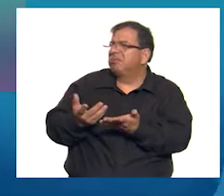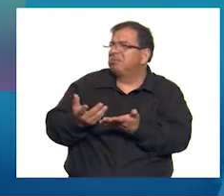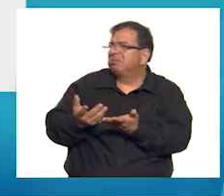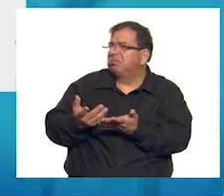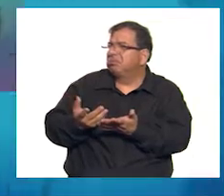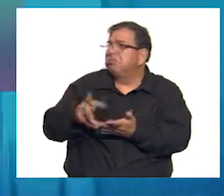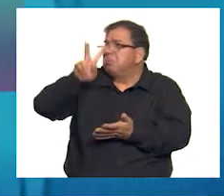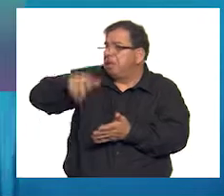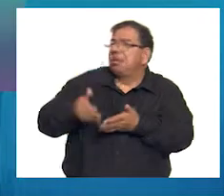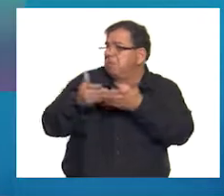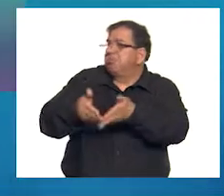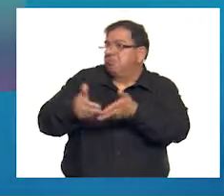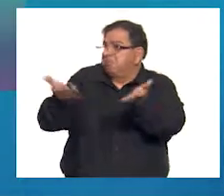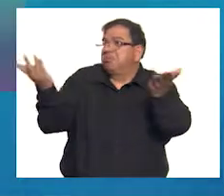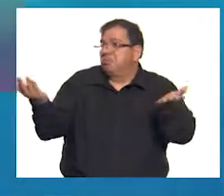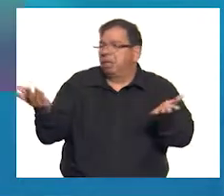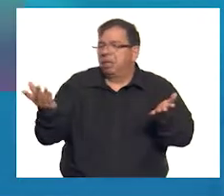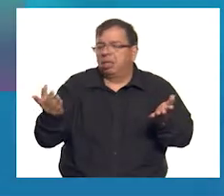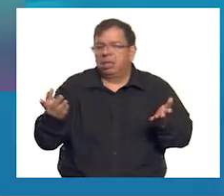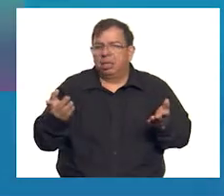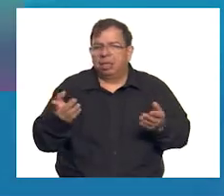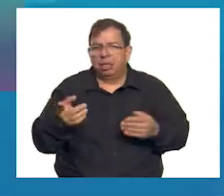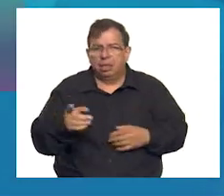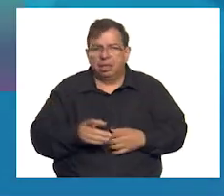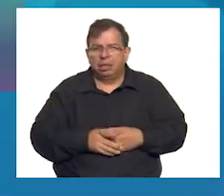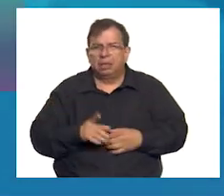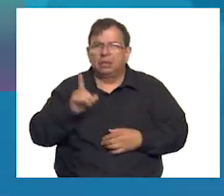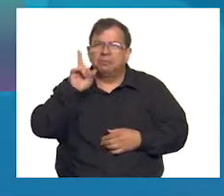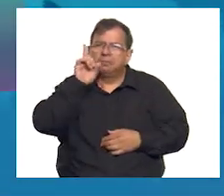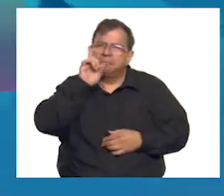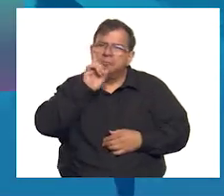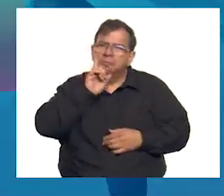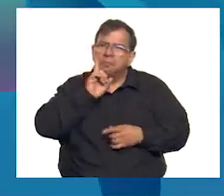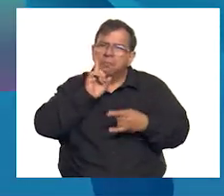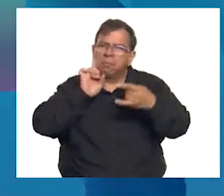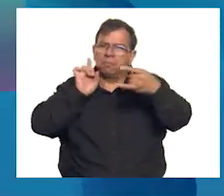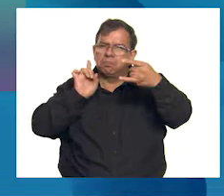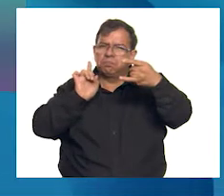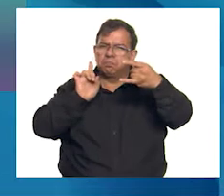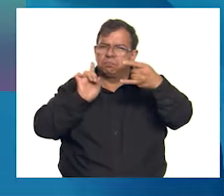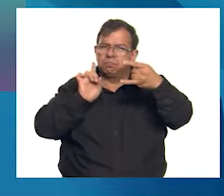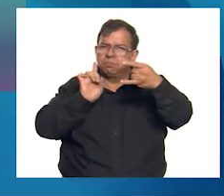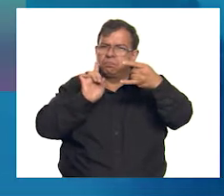navegar. Entonces la mulata se acercó a la pared y se metió en